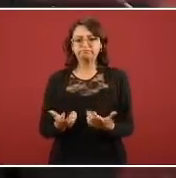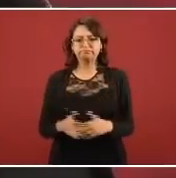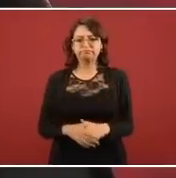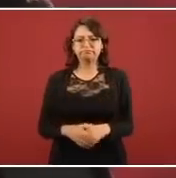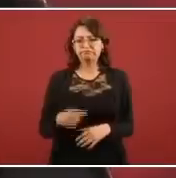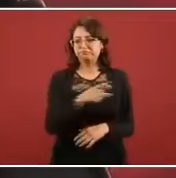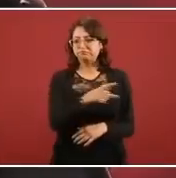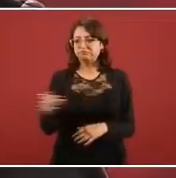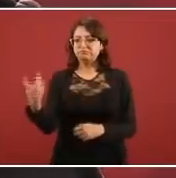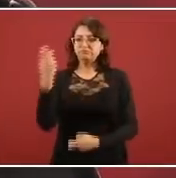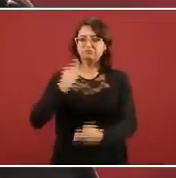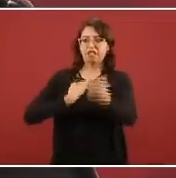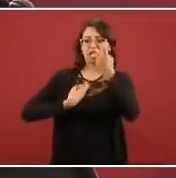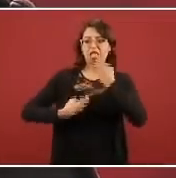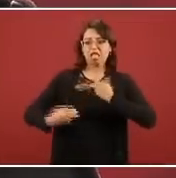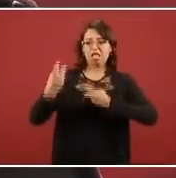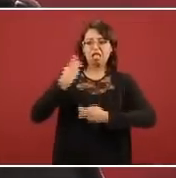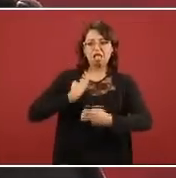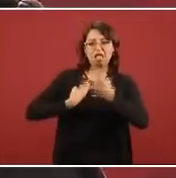lo que dicen de mí.